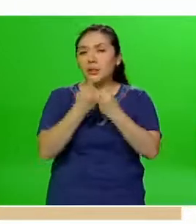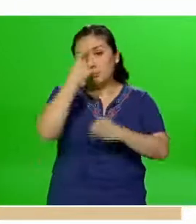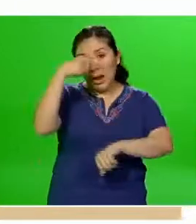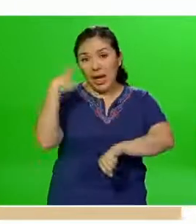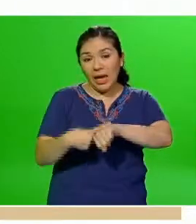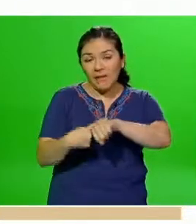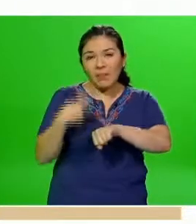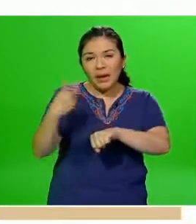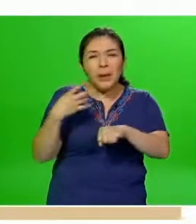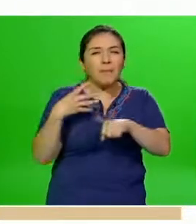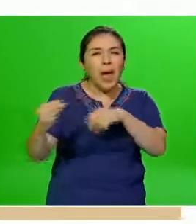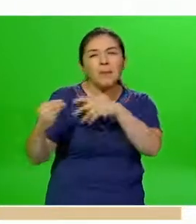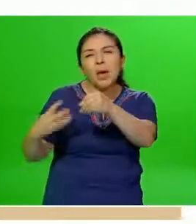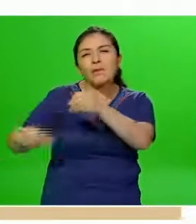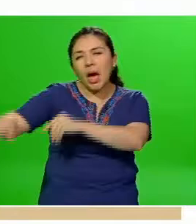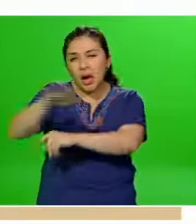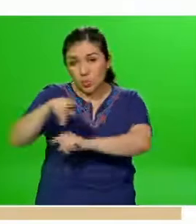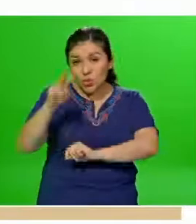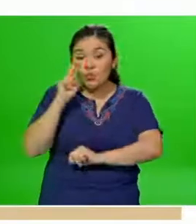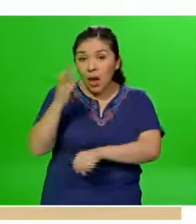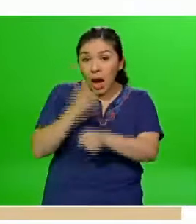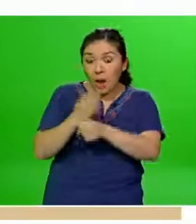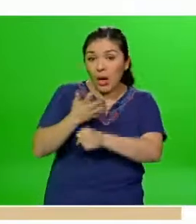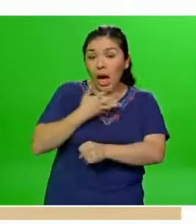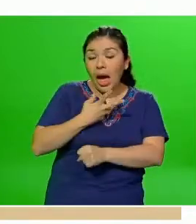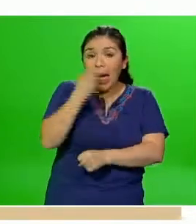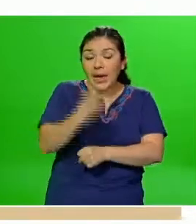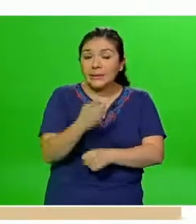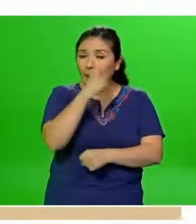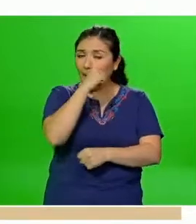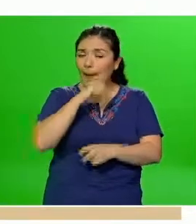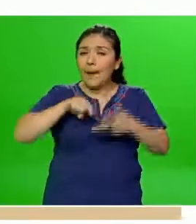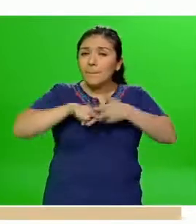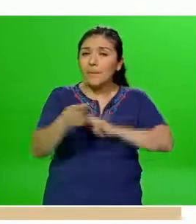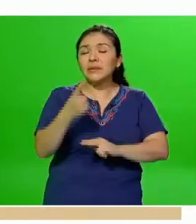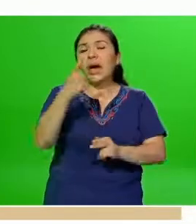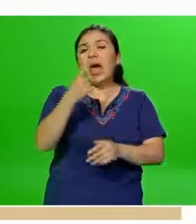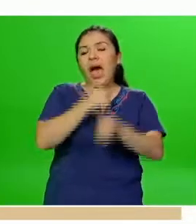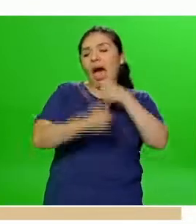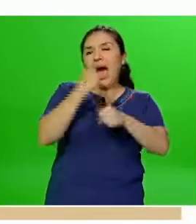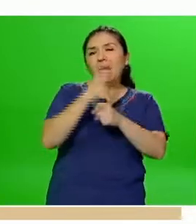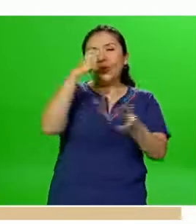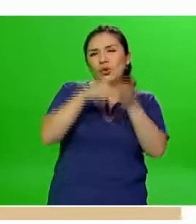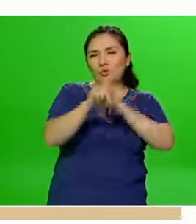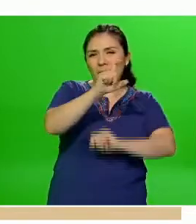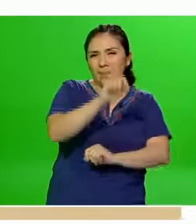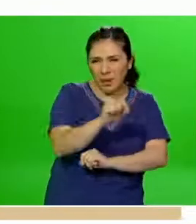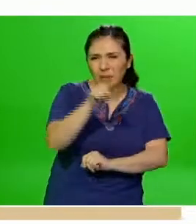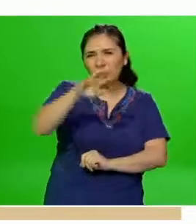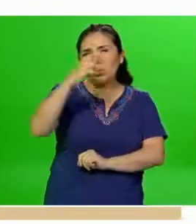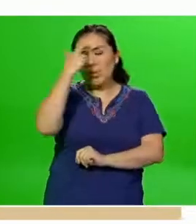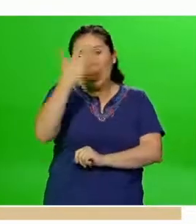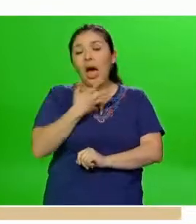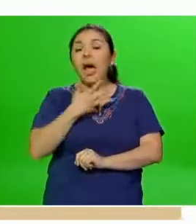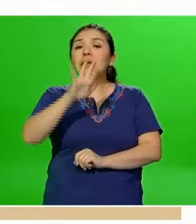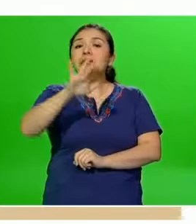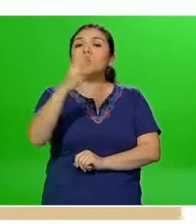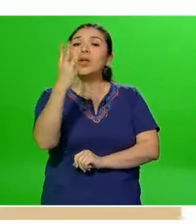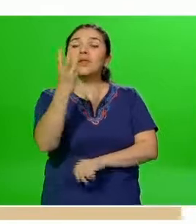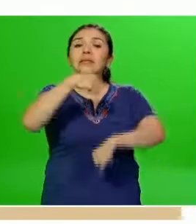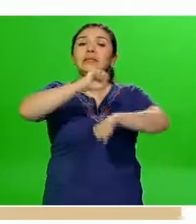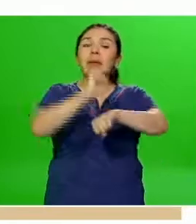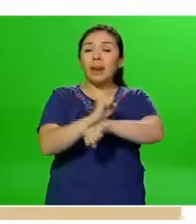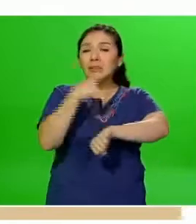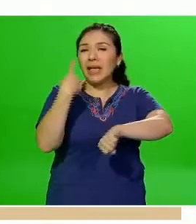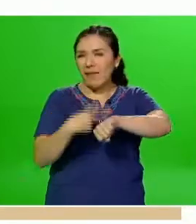ven graficadas las semanas epidemiológicas del año 2020, que recordemos que fueron 53